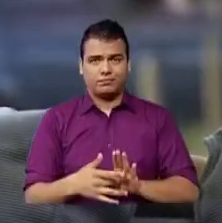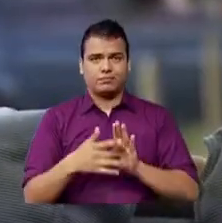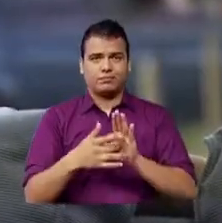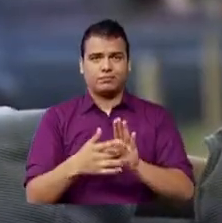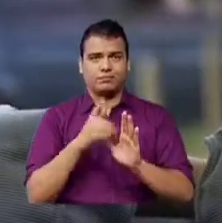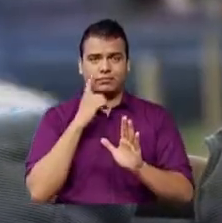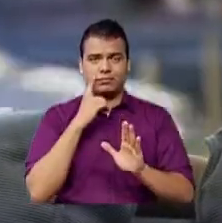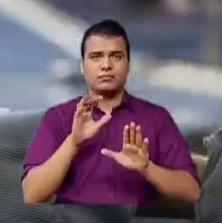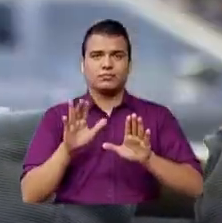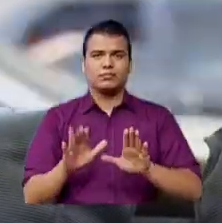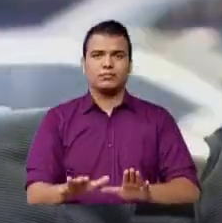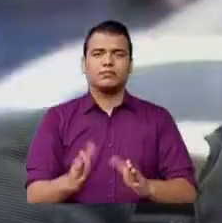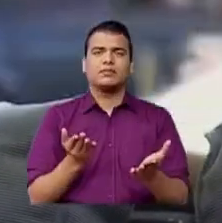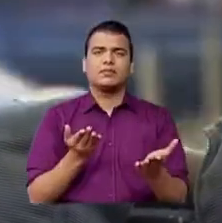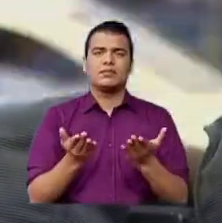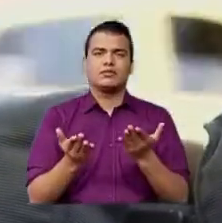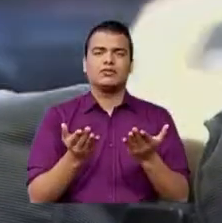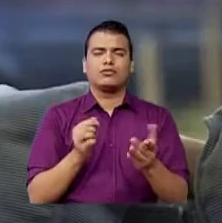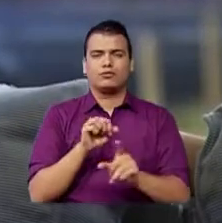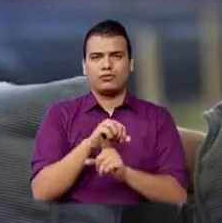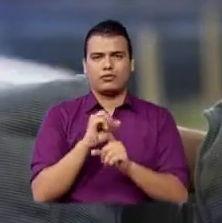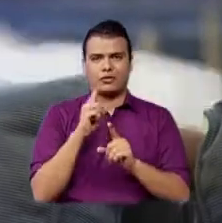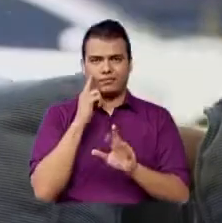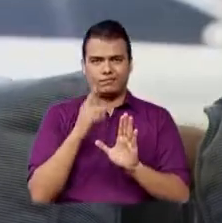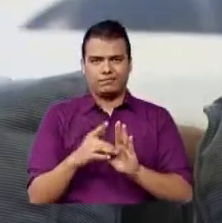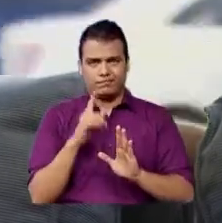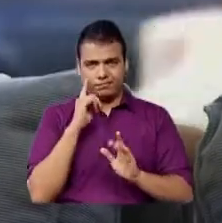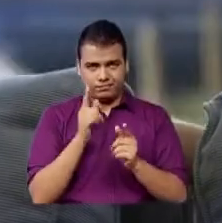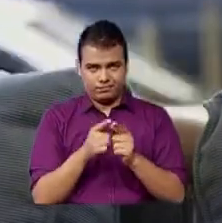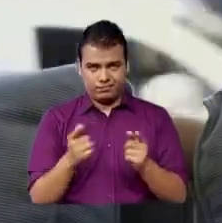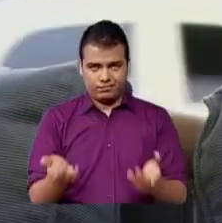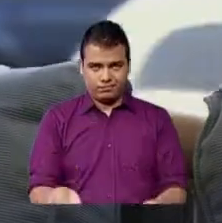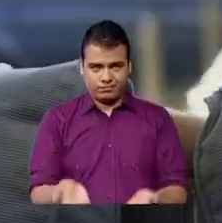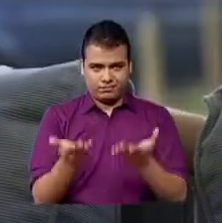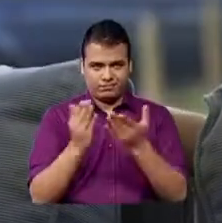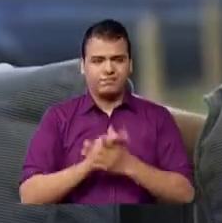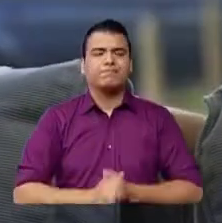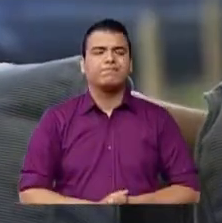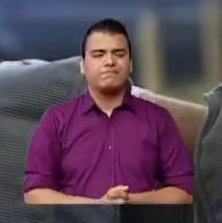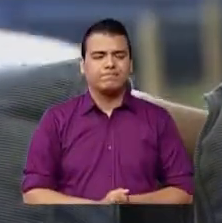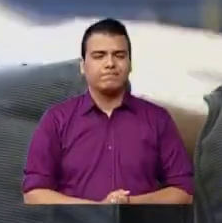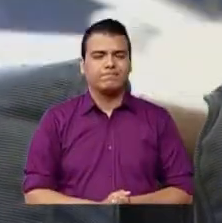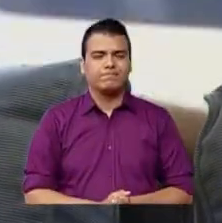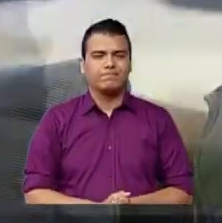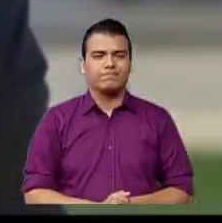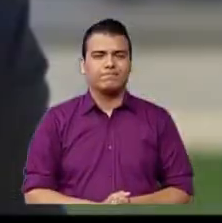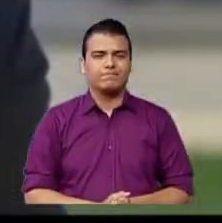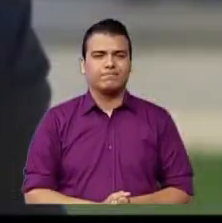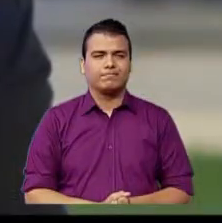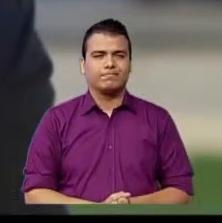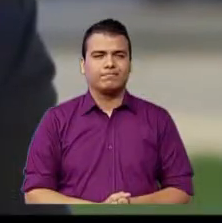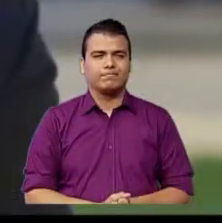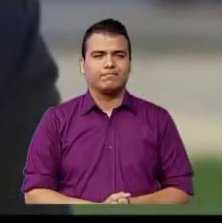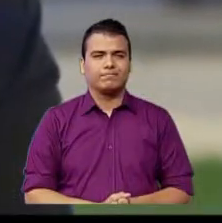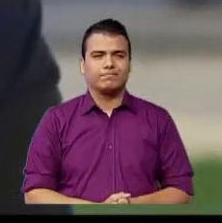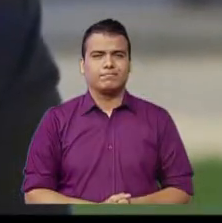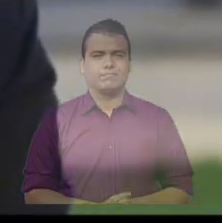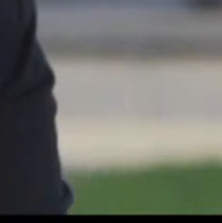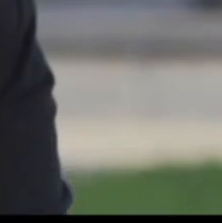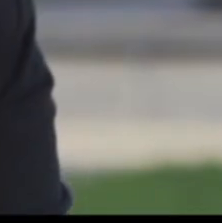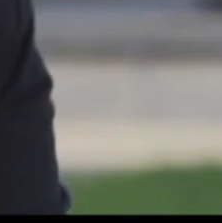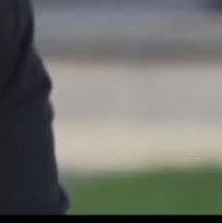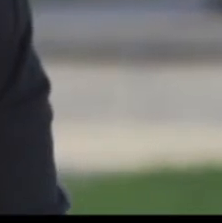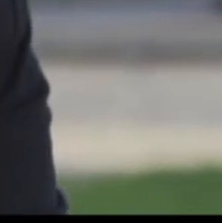una pequeña pausa y ya continuamos con más en Amaneciendo. Ya vuelve Gigi y Marce para que estén aquí con nosotros. El estrés